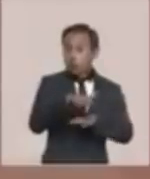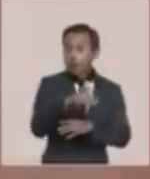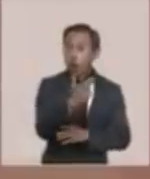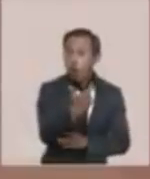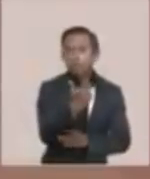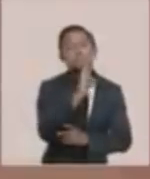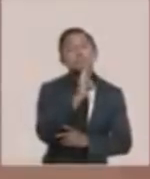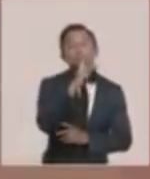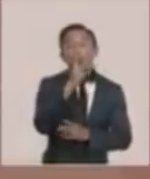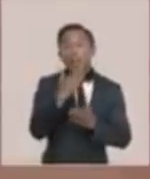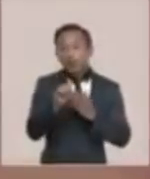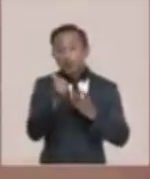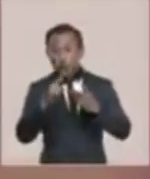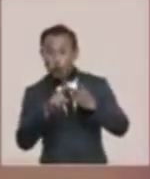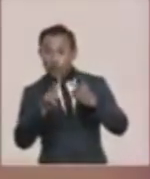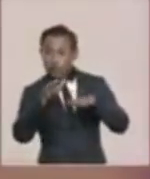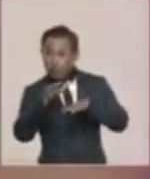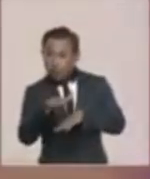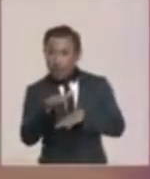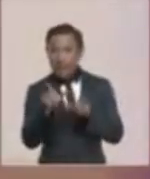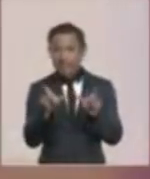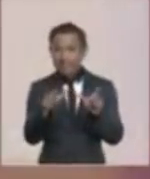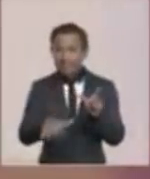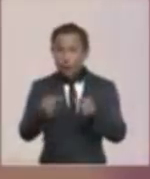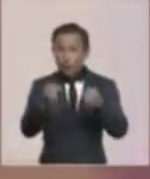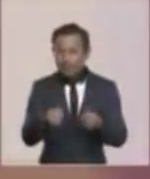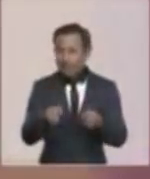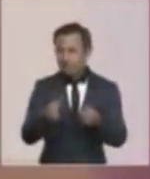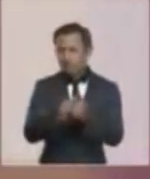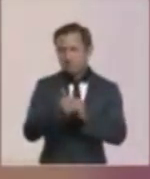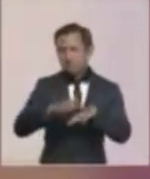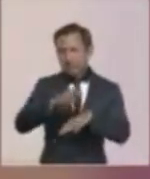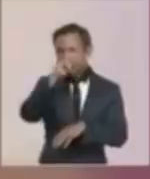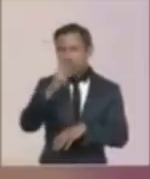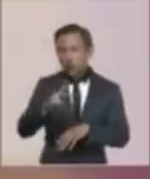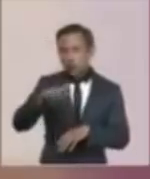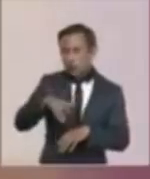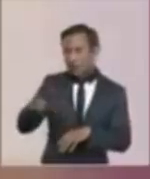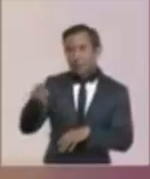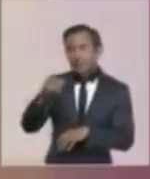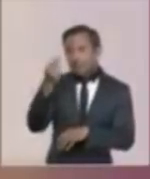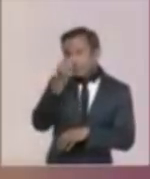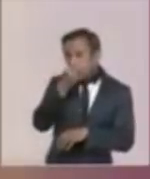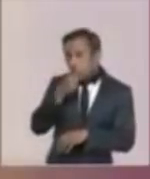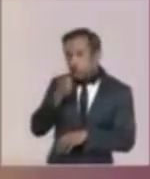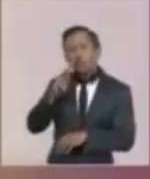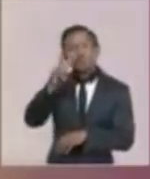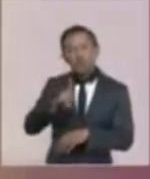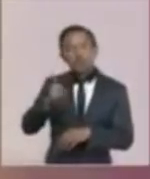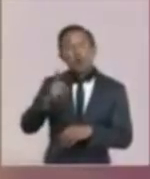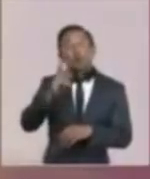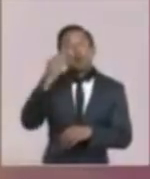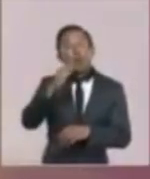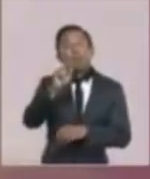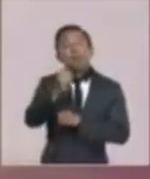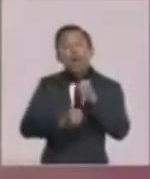hoy estamos peor que nunca. Como lo dijo Sergio, 2017 fue el año más violento en los últimos 20 años en nuestro país.